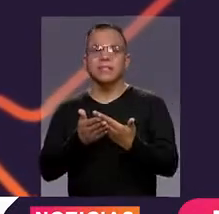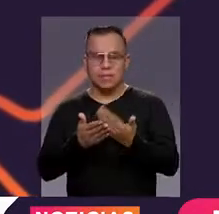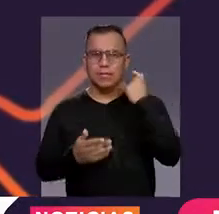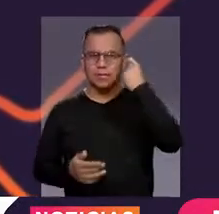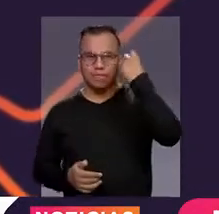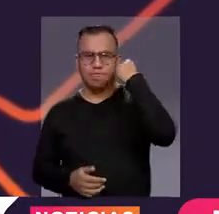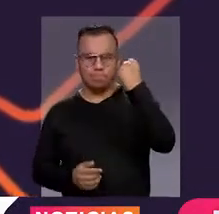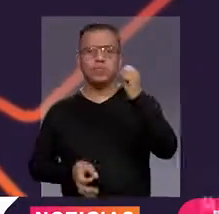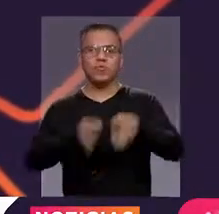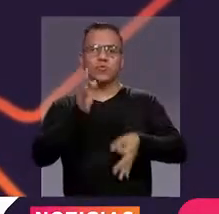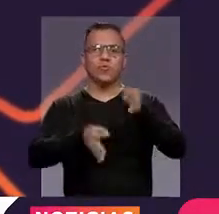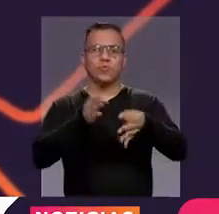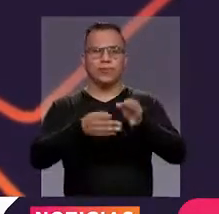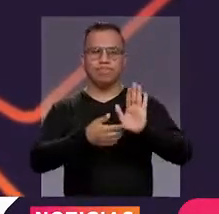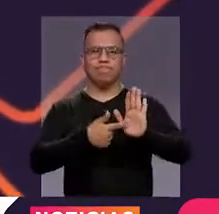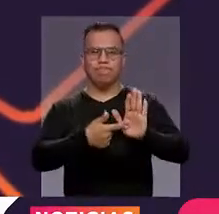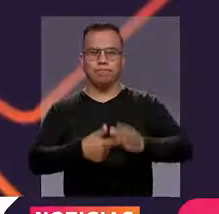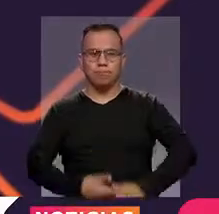Causa Justa.